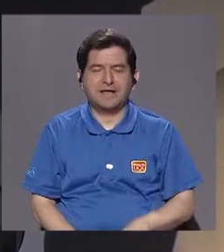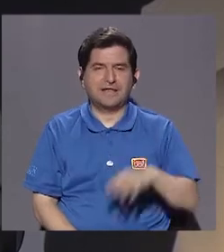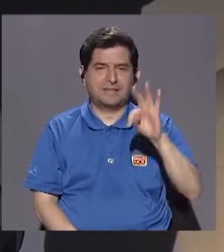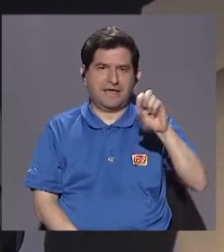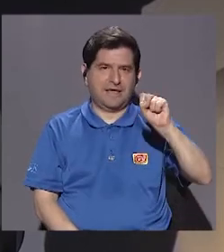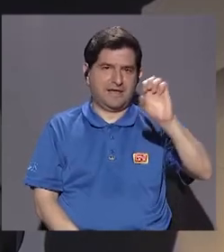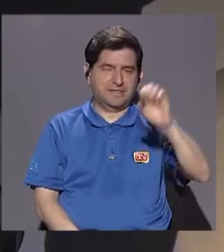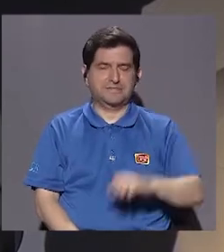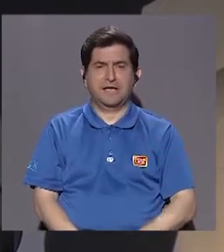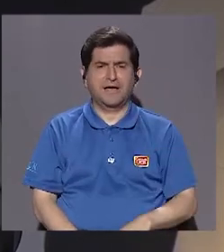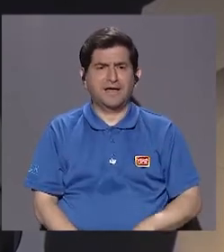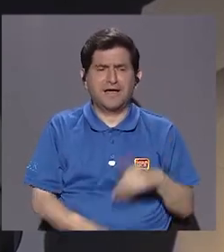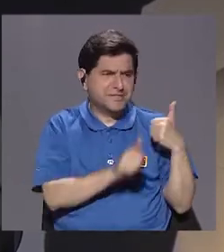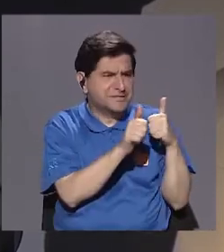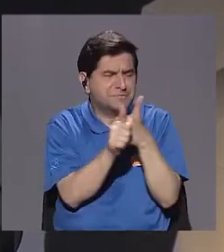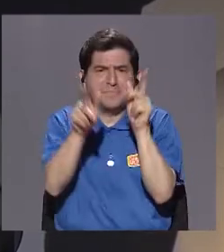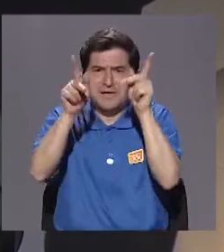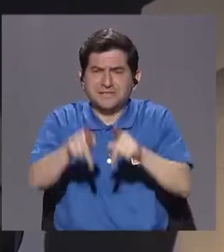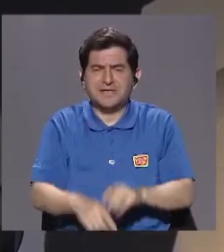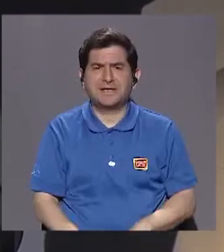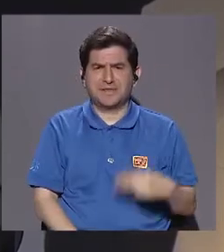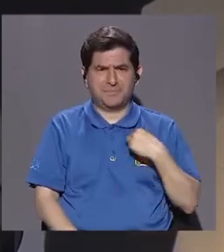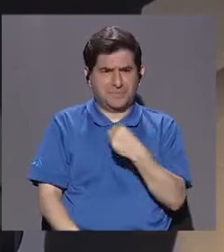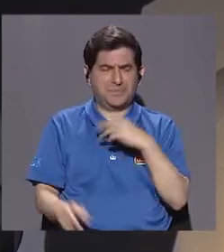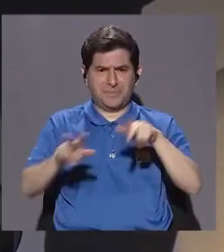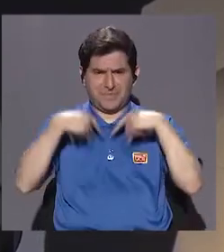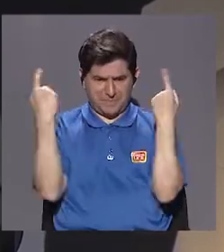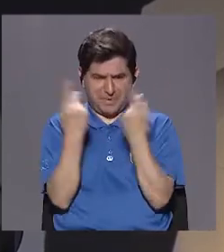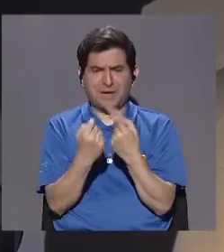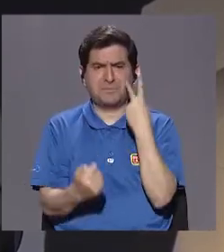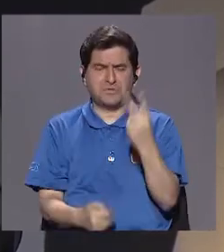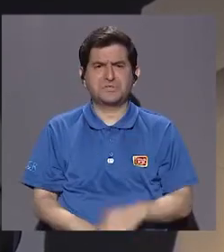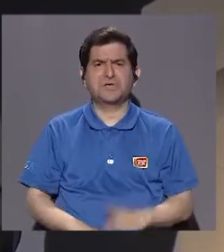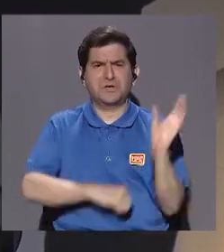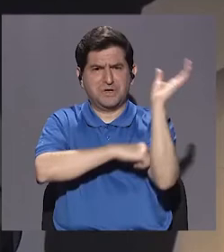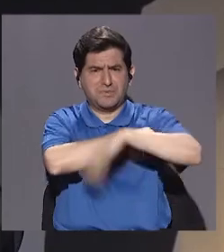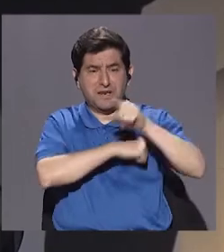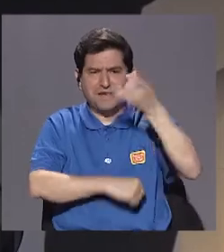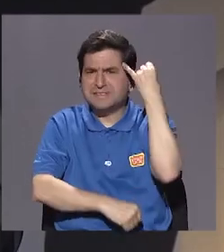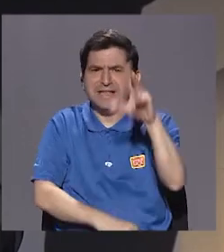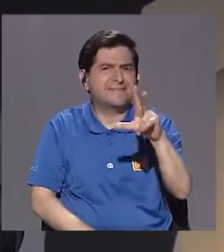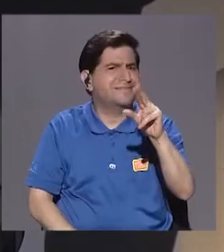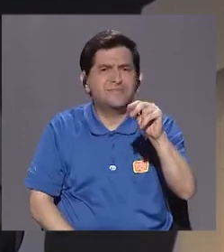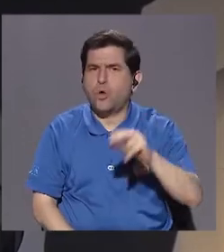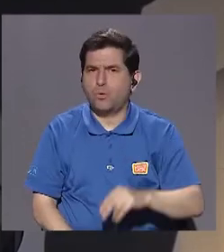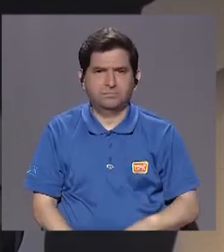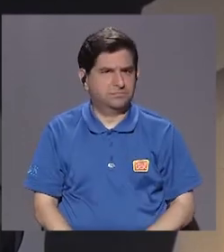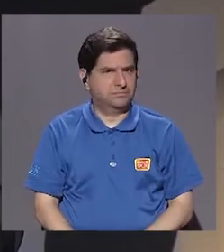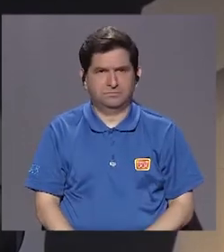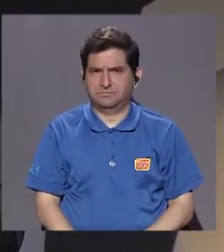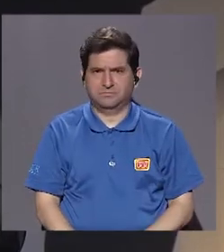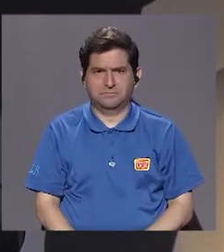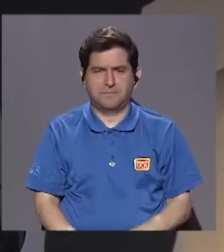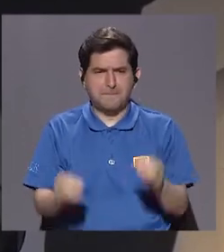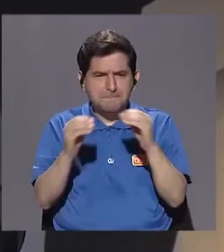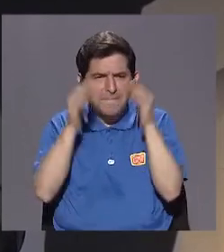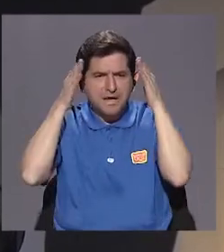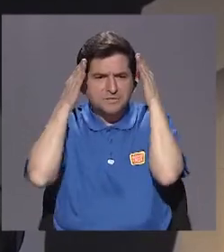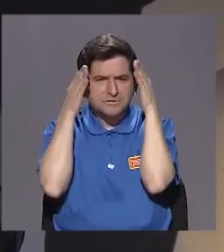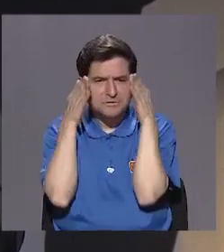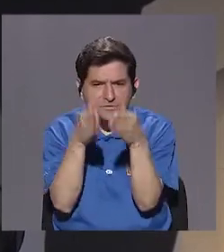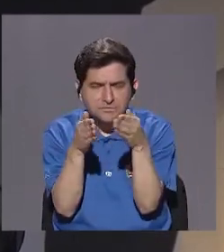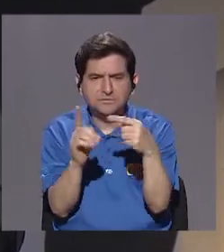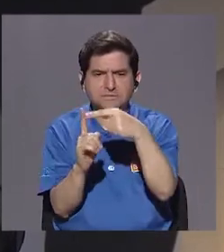tribunal es andar persiguiendo a la gente de los partidos y tratando de condenatorias esa no es la idea y creo que lo que más nos hemos enfocado